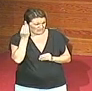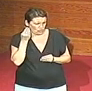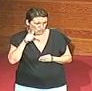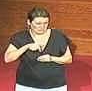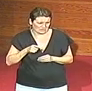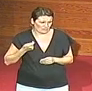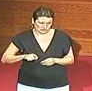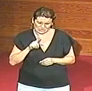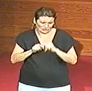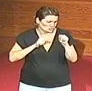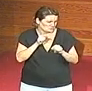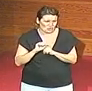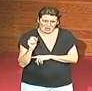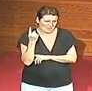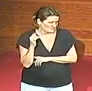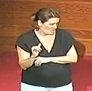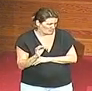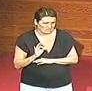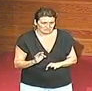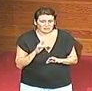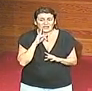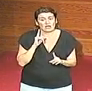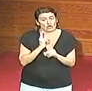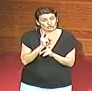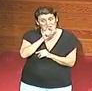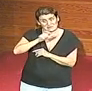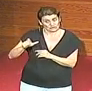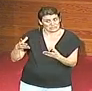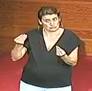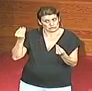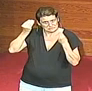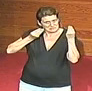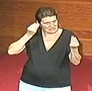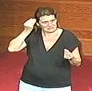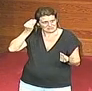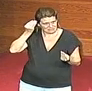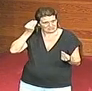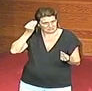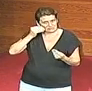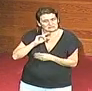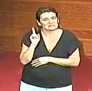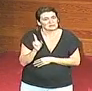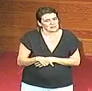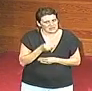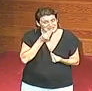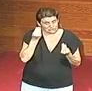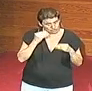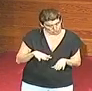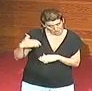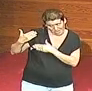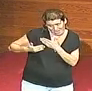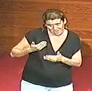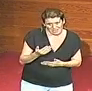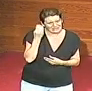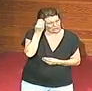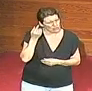hay y en contra de lo que mucha gente piense, también históricamente creo que es la